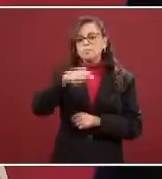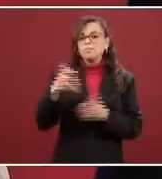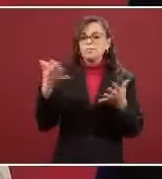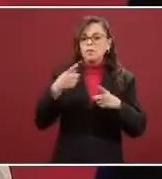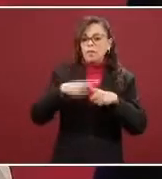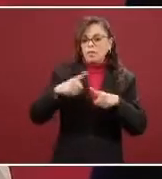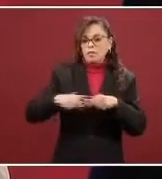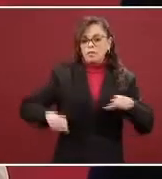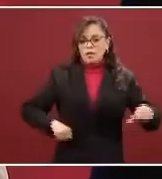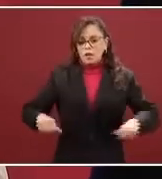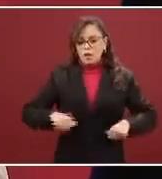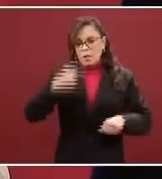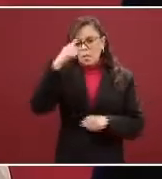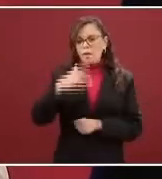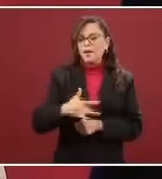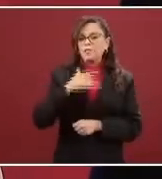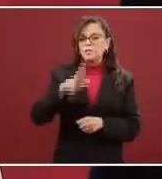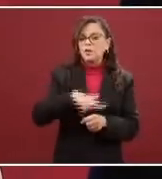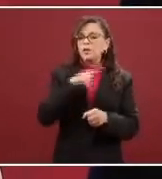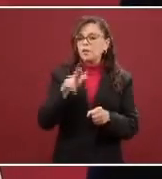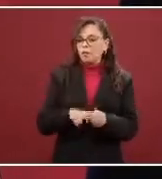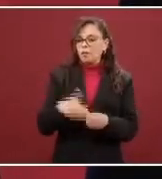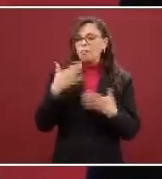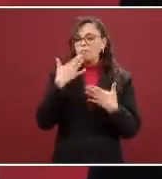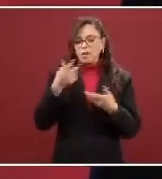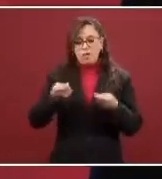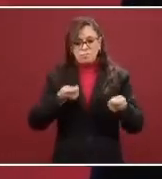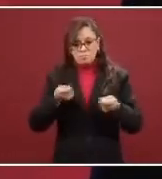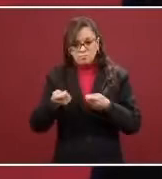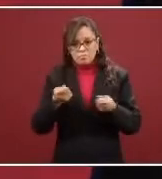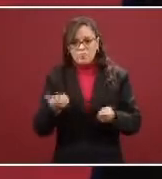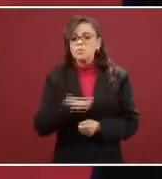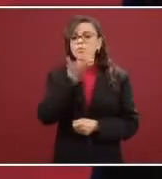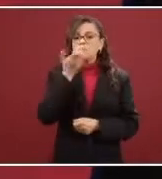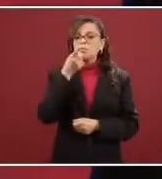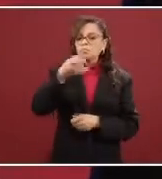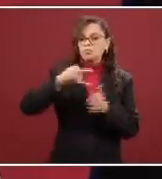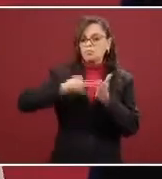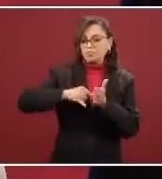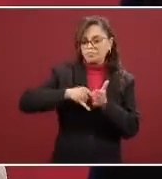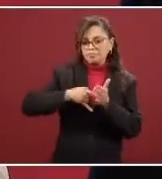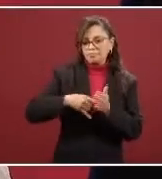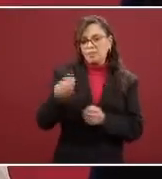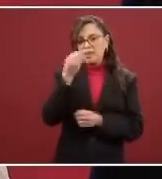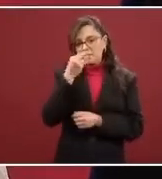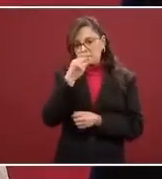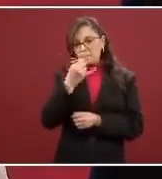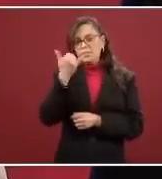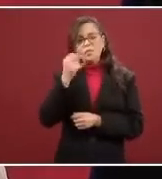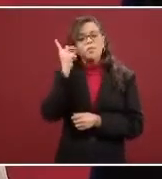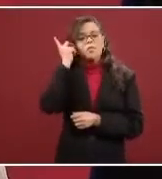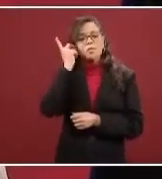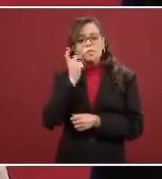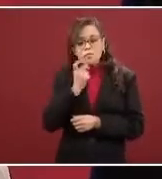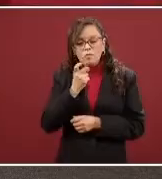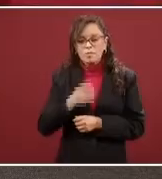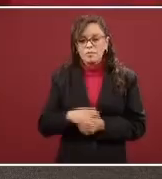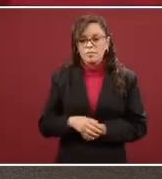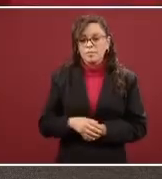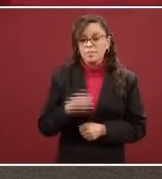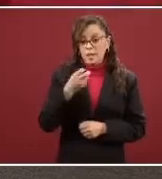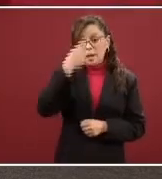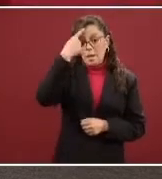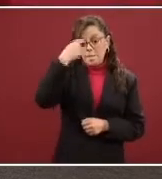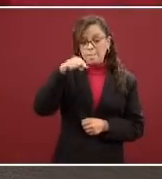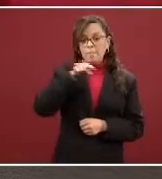normalidad y control. Tratar de mantener nuestros horarios de comida, nuestros horarios de sueño, precisamente para tener